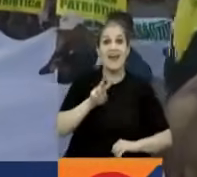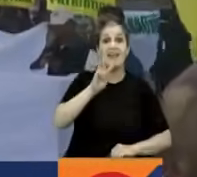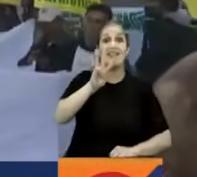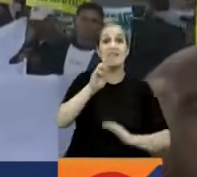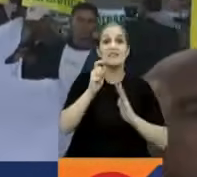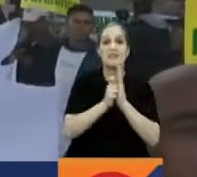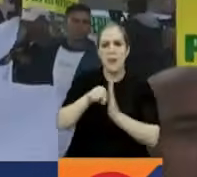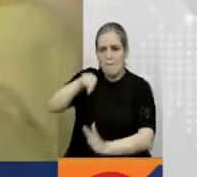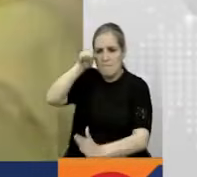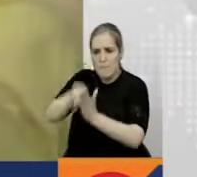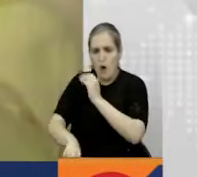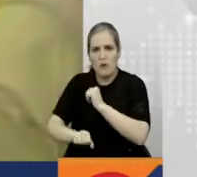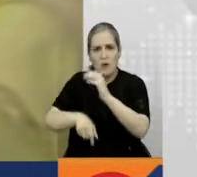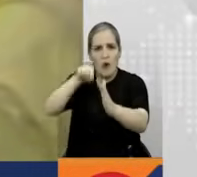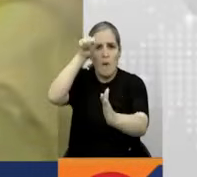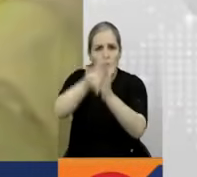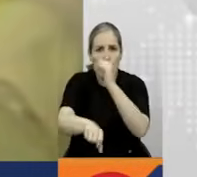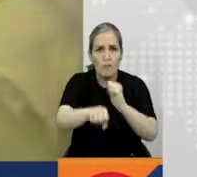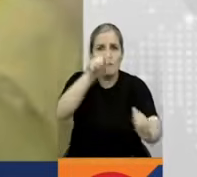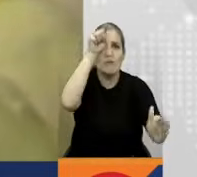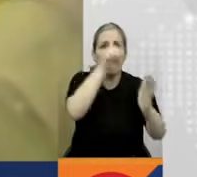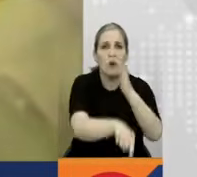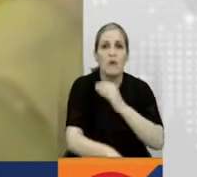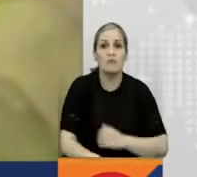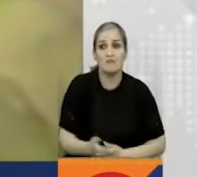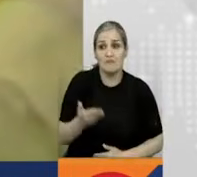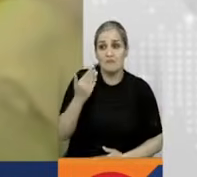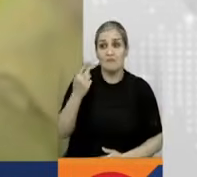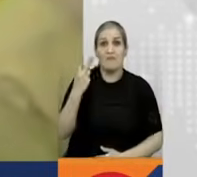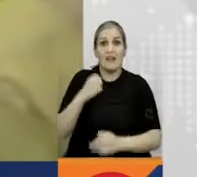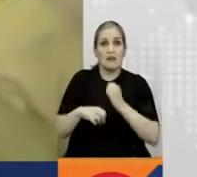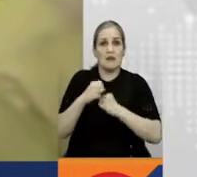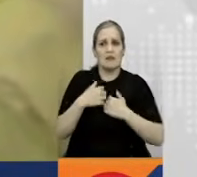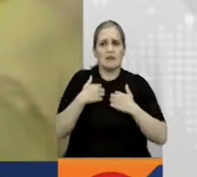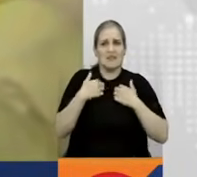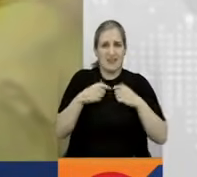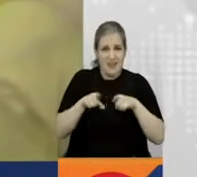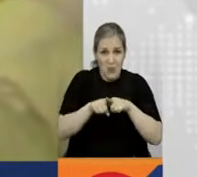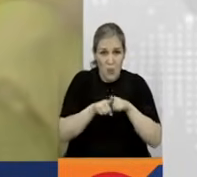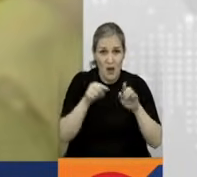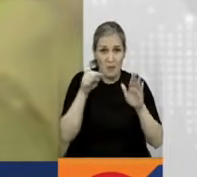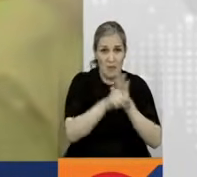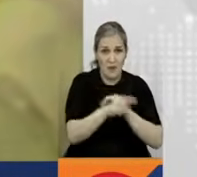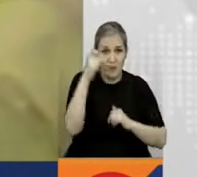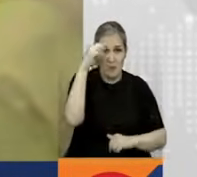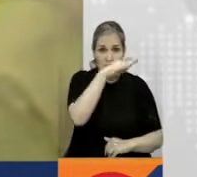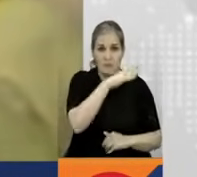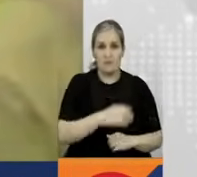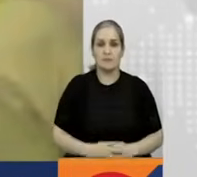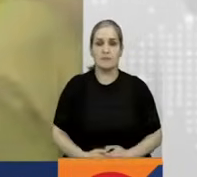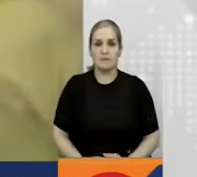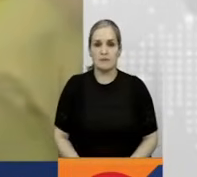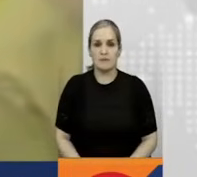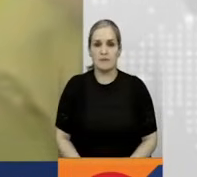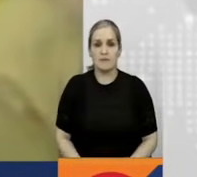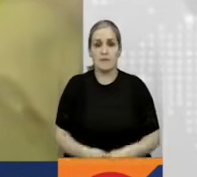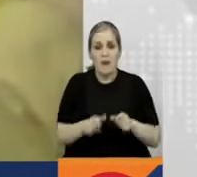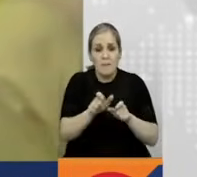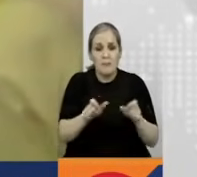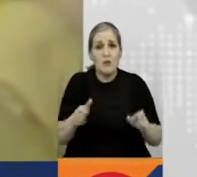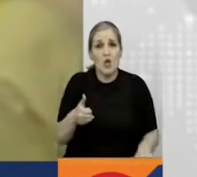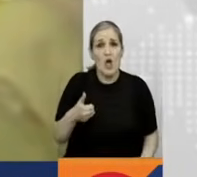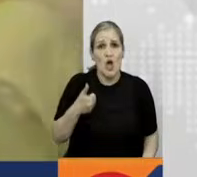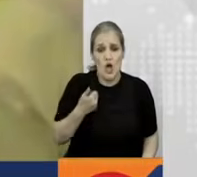democrática hacía más de 2 décadas se asomaba. Llega la gente joven sin partido, la